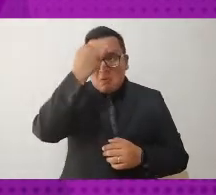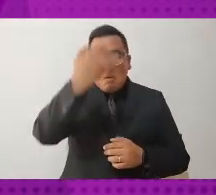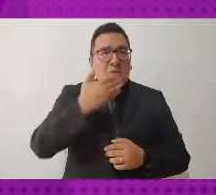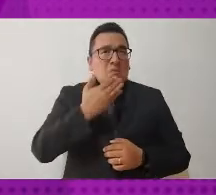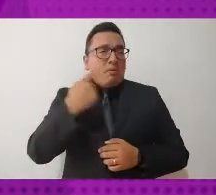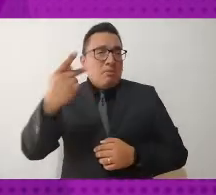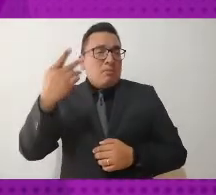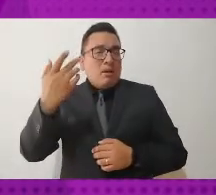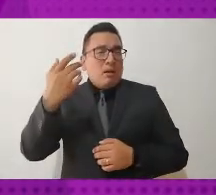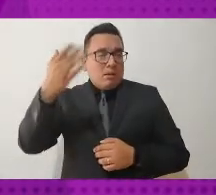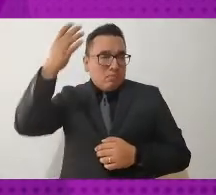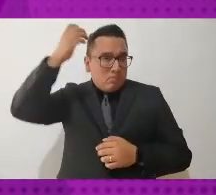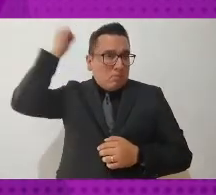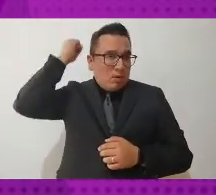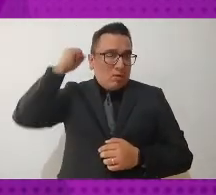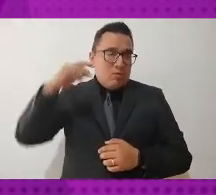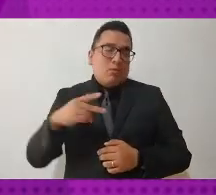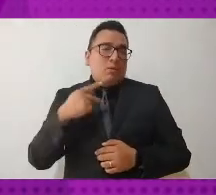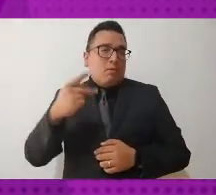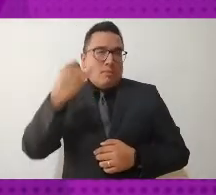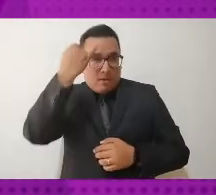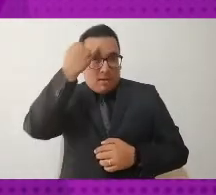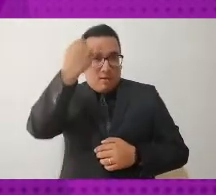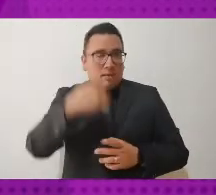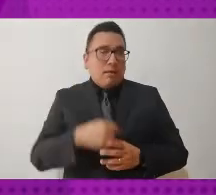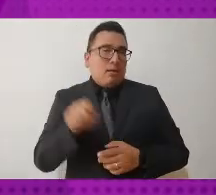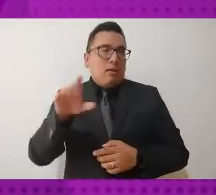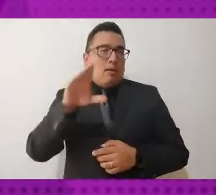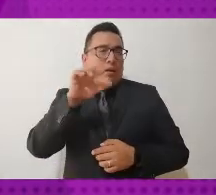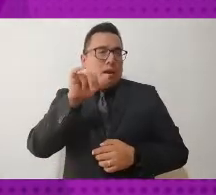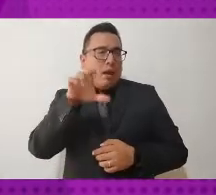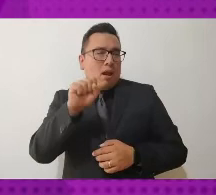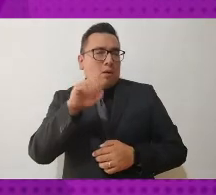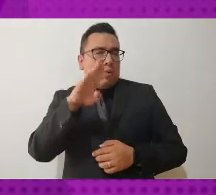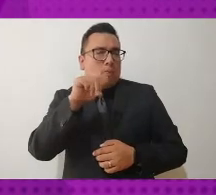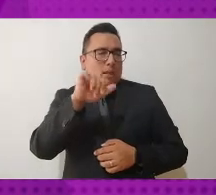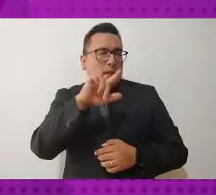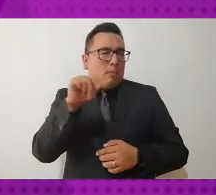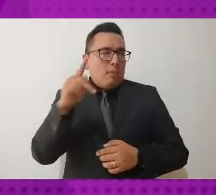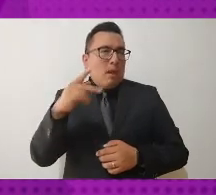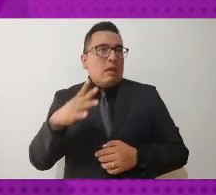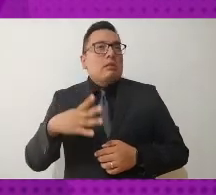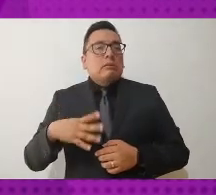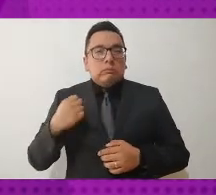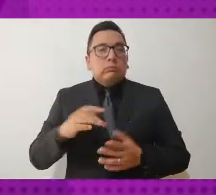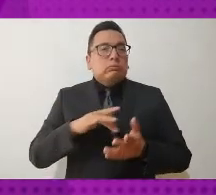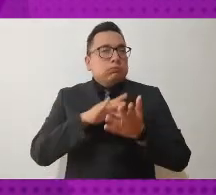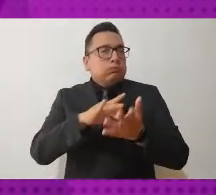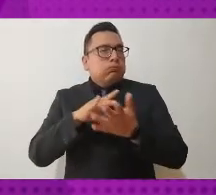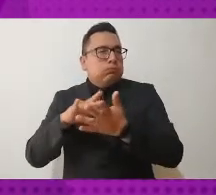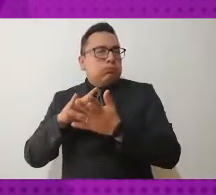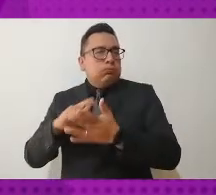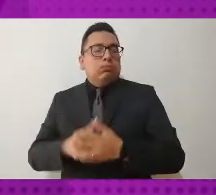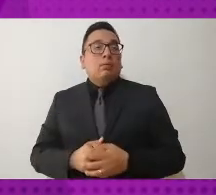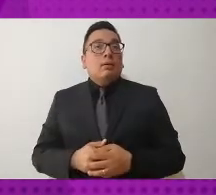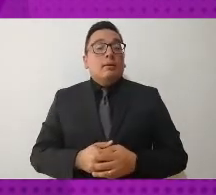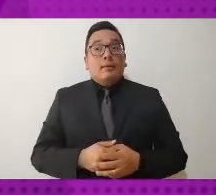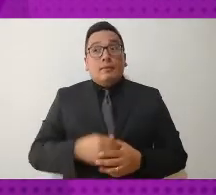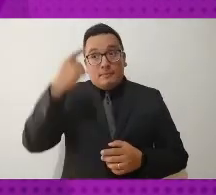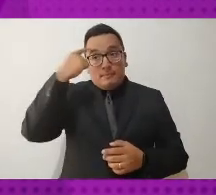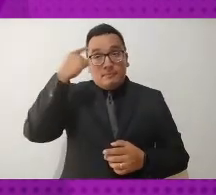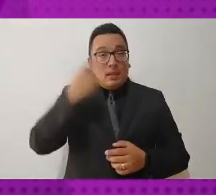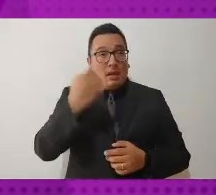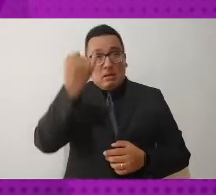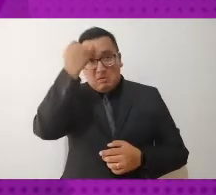se hacen en el estado de obsesión en el Estado de Morelos no Carlos batalla fueron los impulsores principales yo esta batalla digamos por las acciones